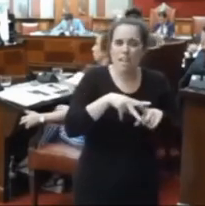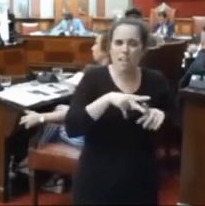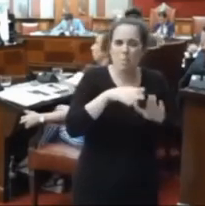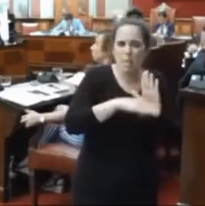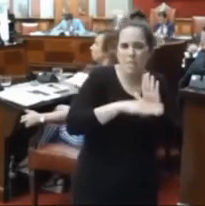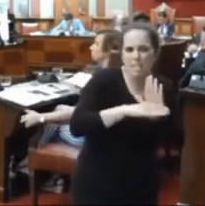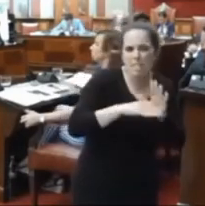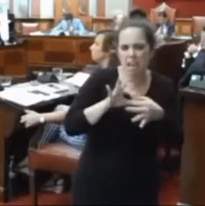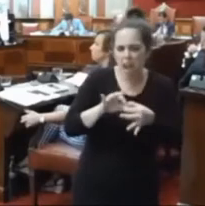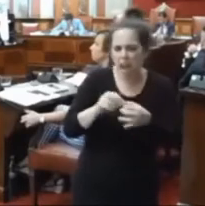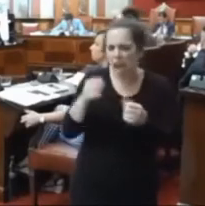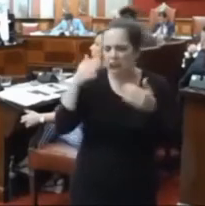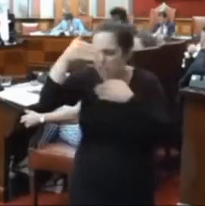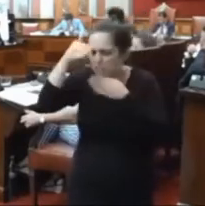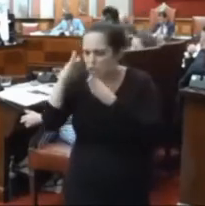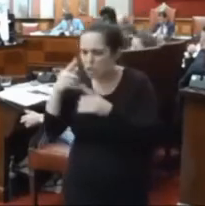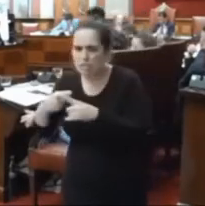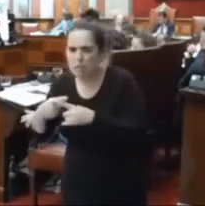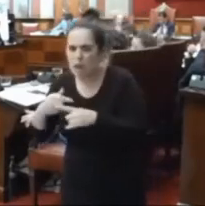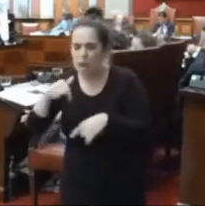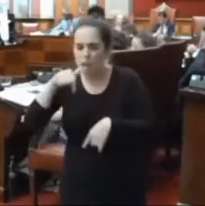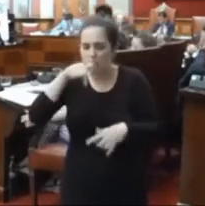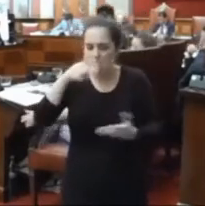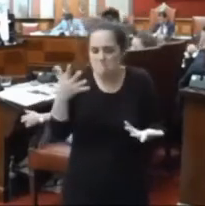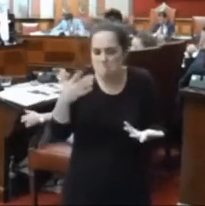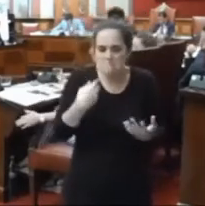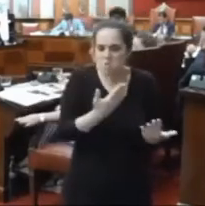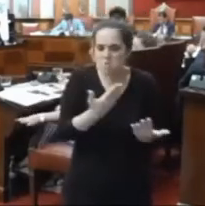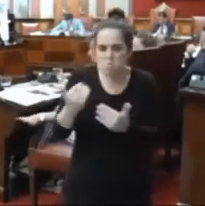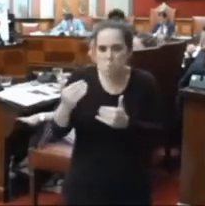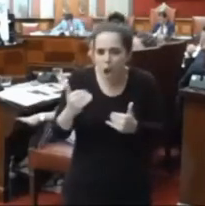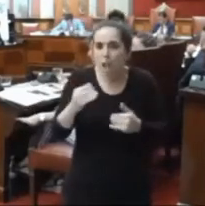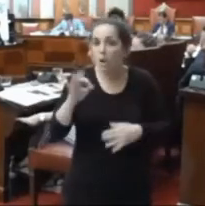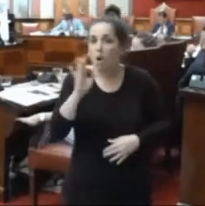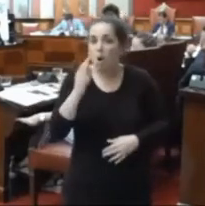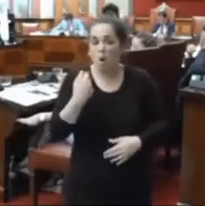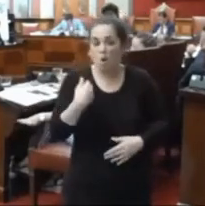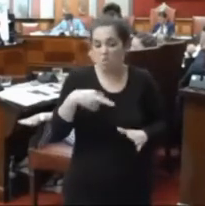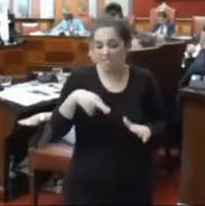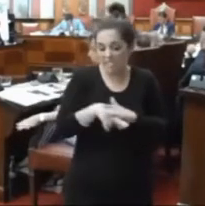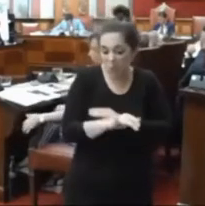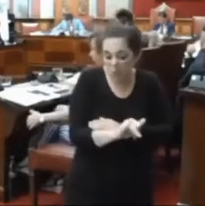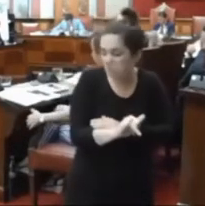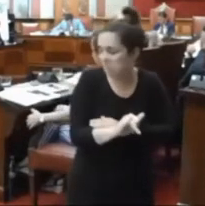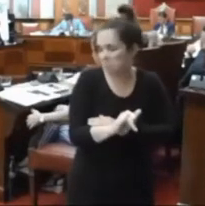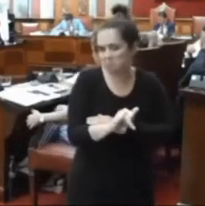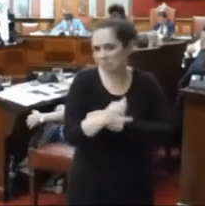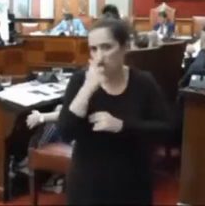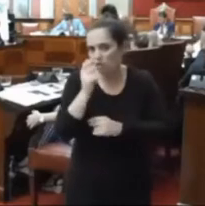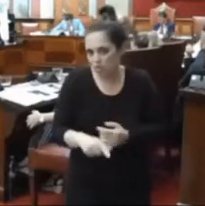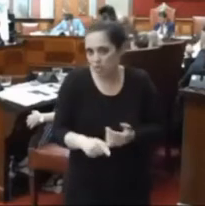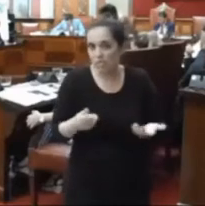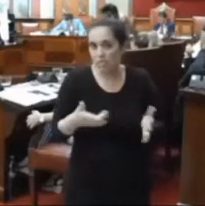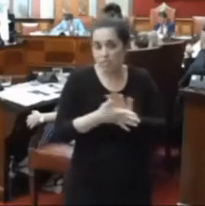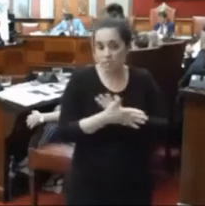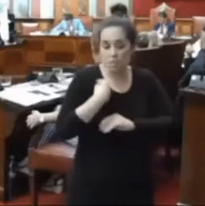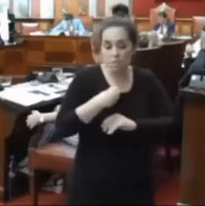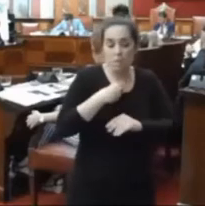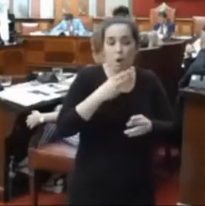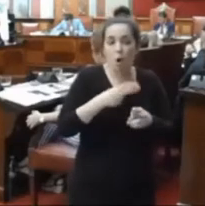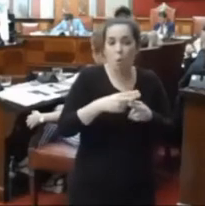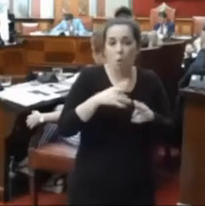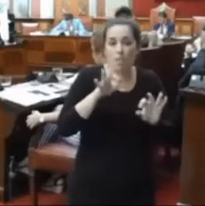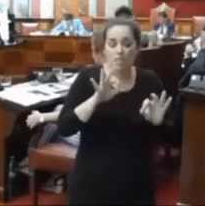son prácticamente inexistentes o simplemente erráticas. La característica que define la política en la atención a la salud